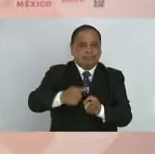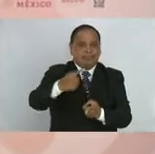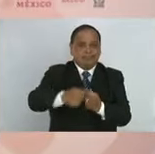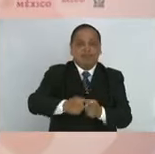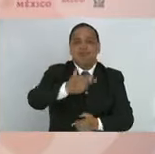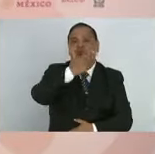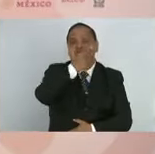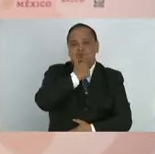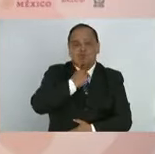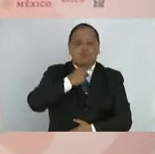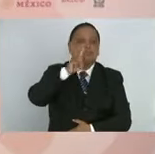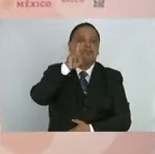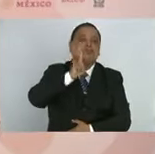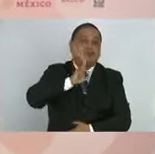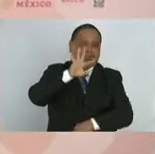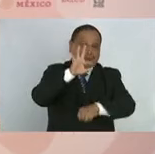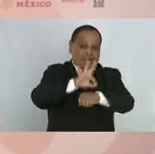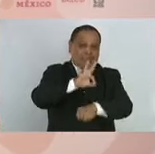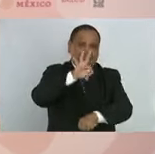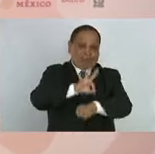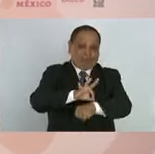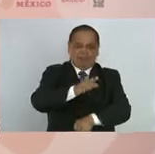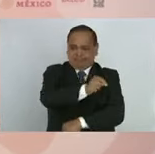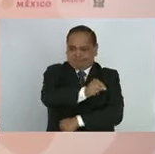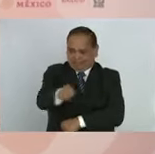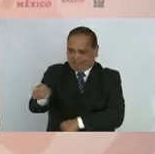doctores, doctoras de